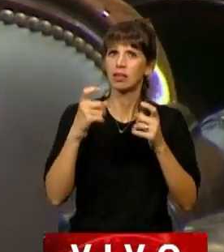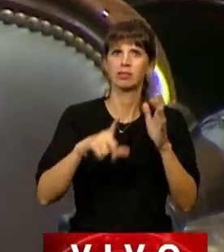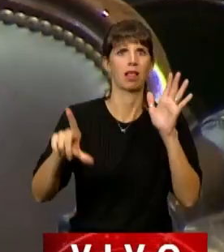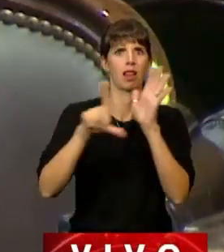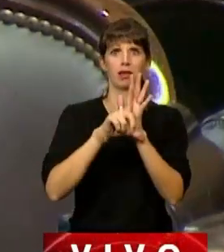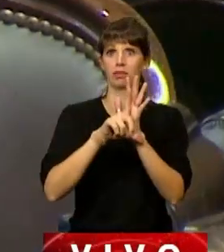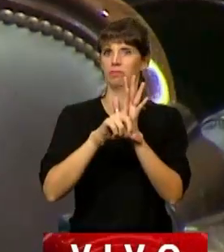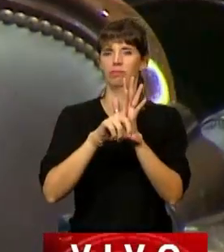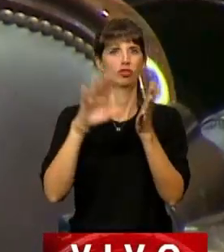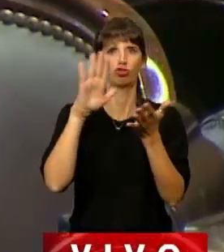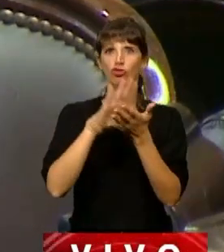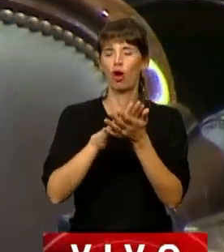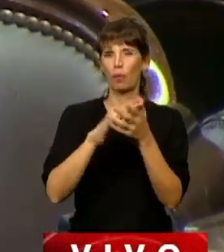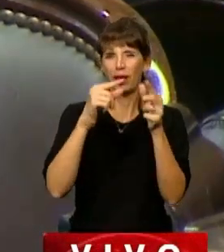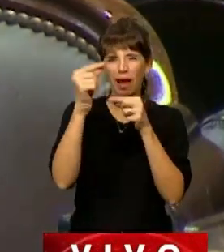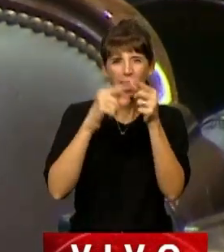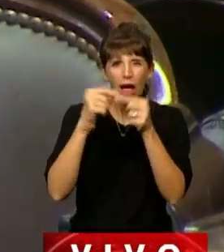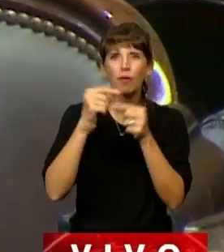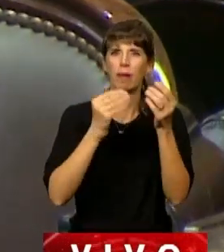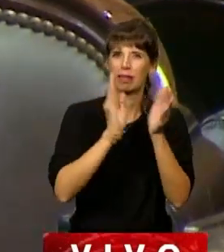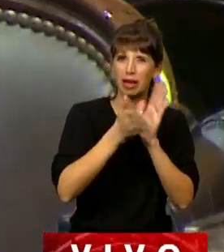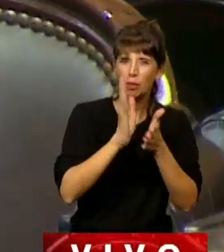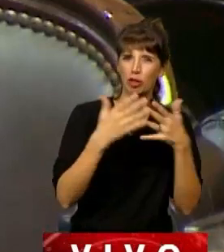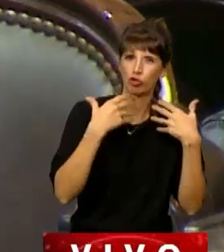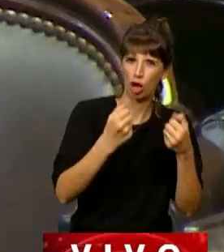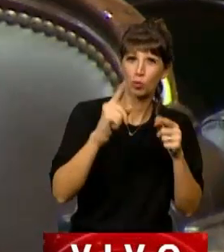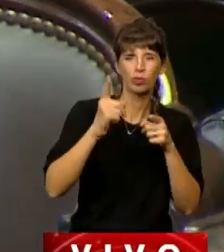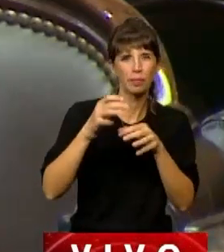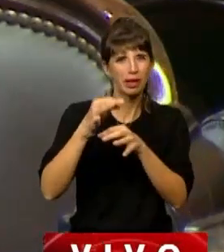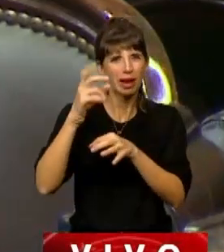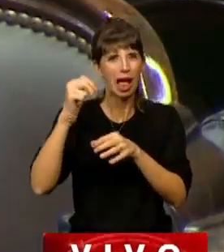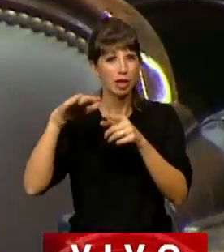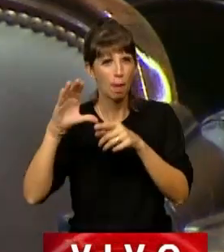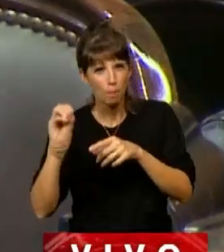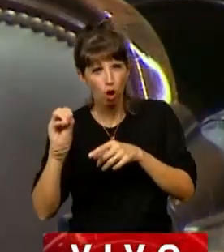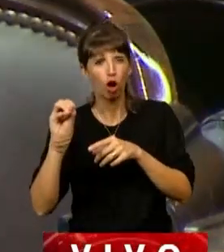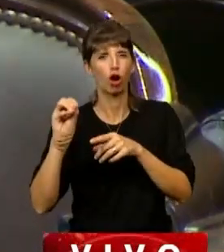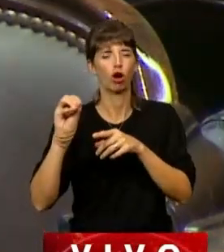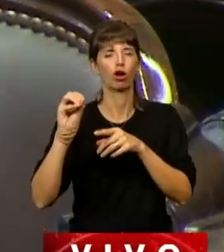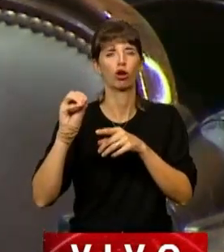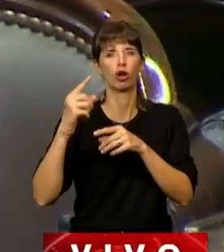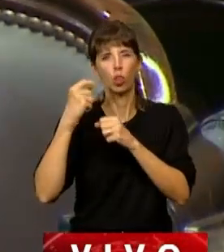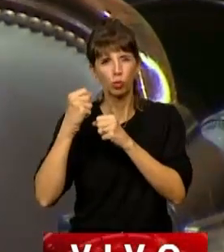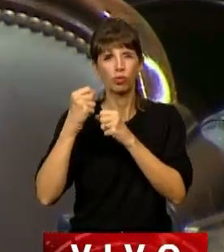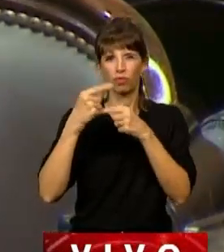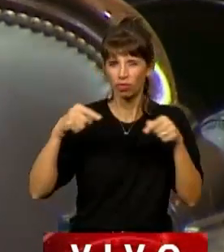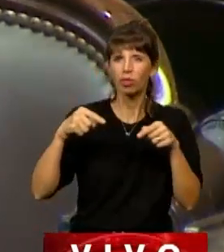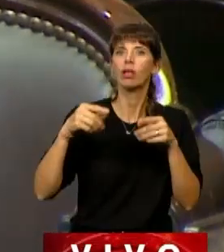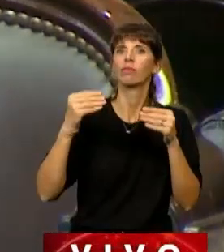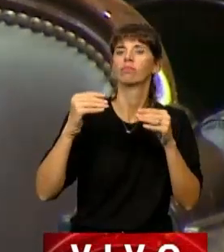regulatorio sobre el cannabis medicinal y el cáñamo industrial y que esté totalmente adecuado a las